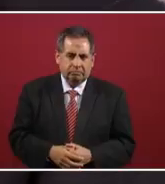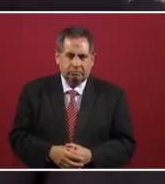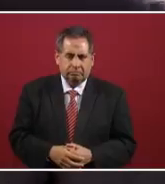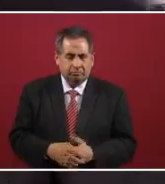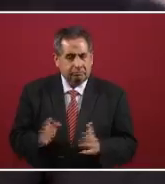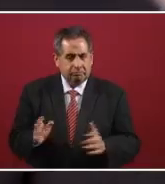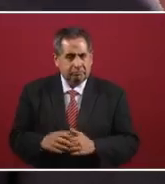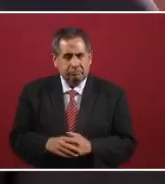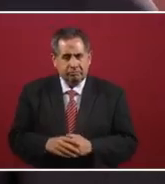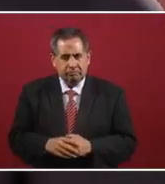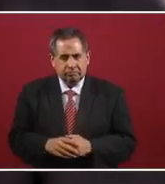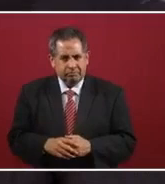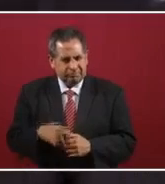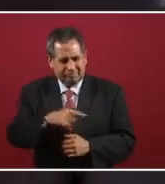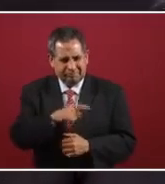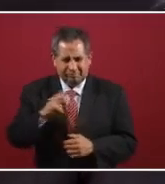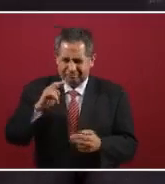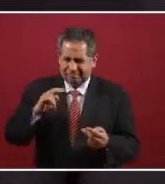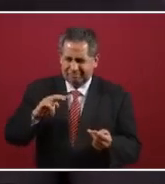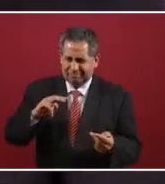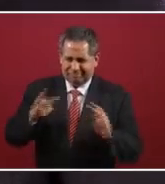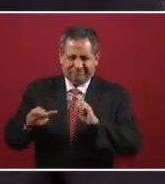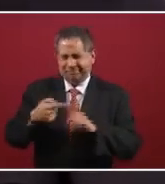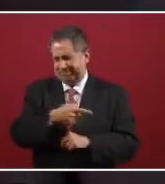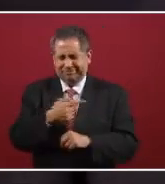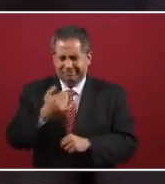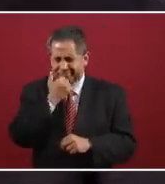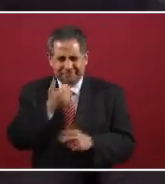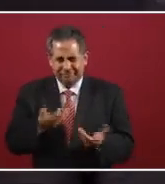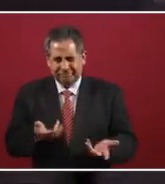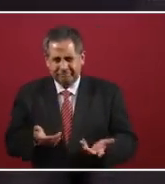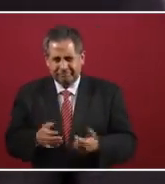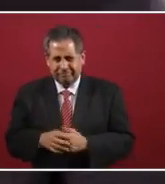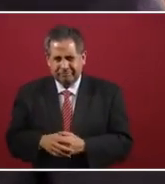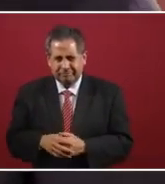Porque es como el mundo al revés, ¿no?